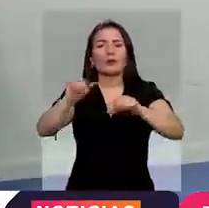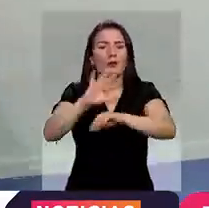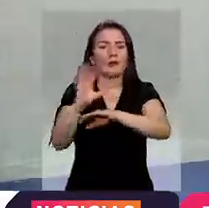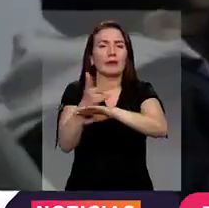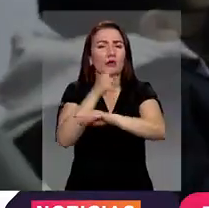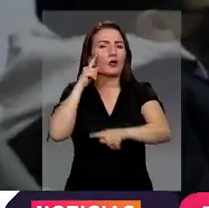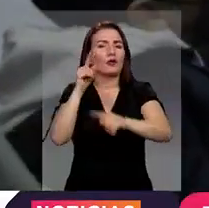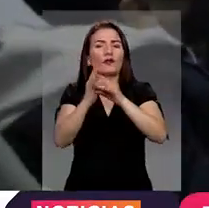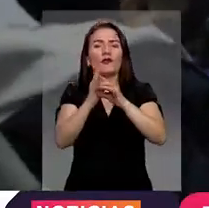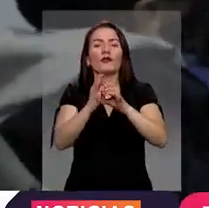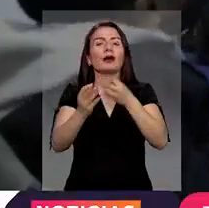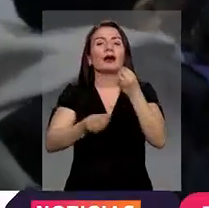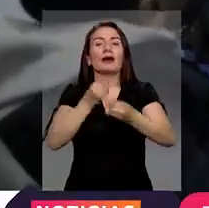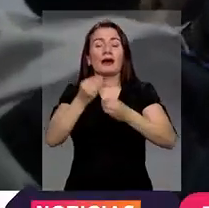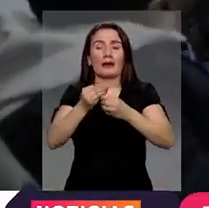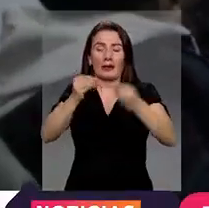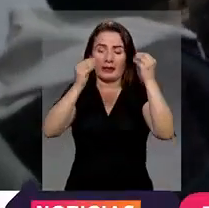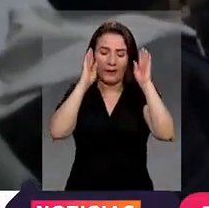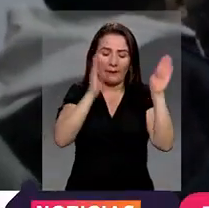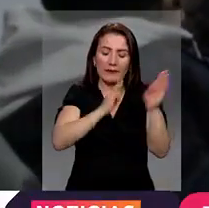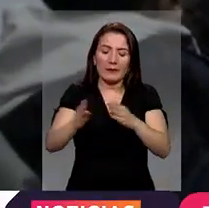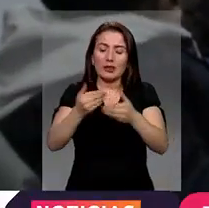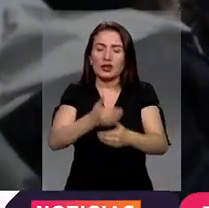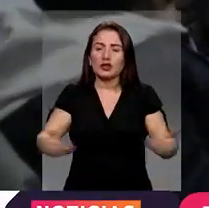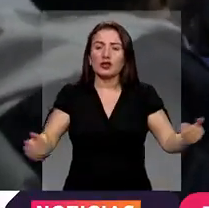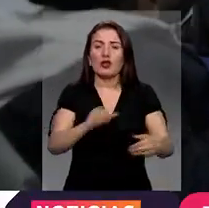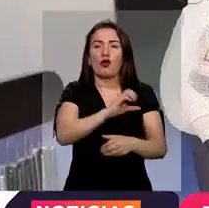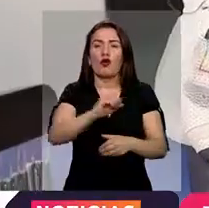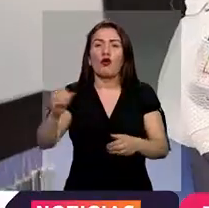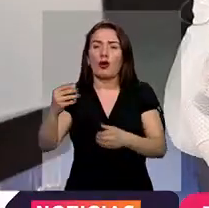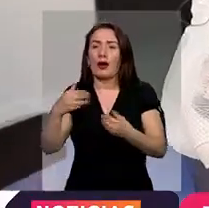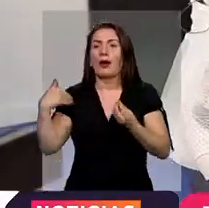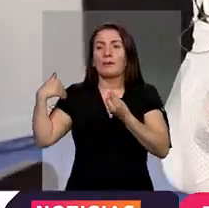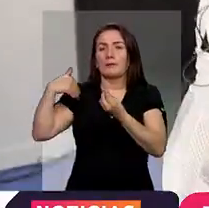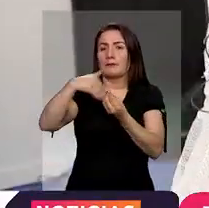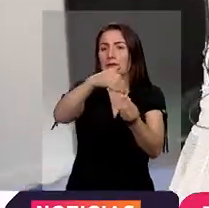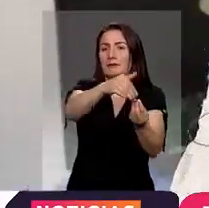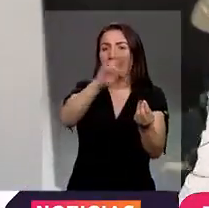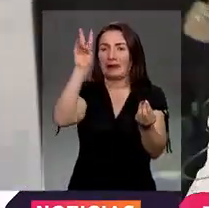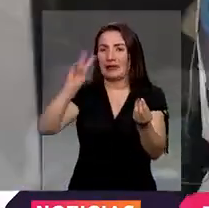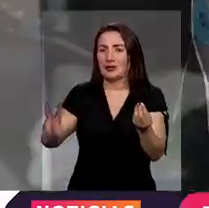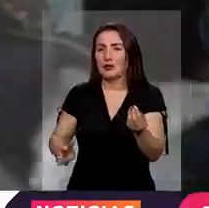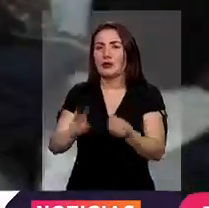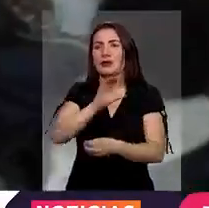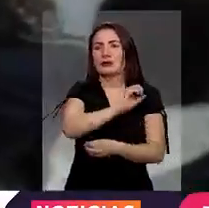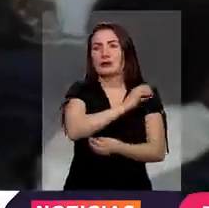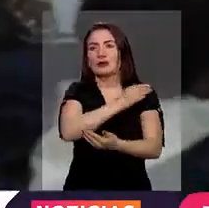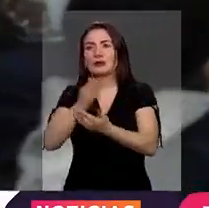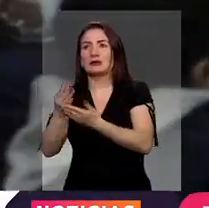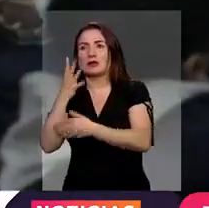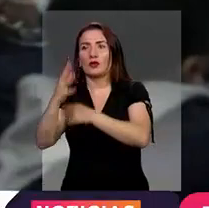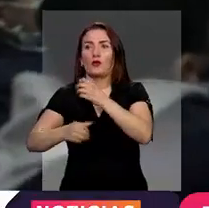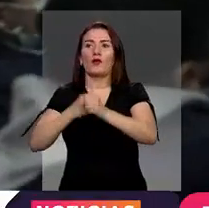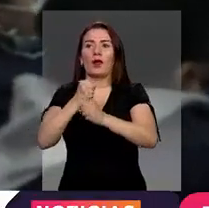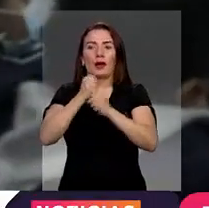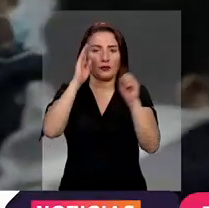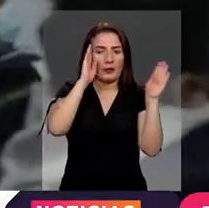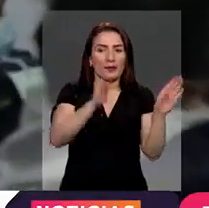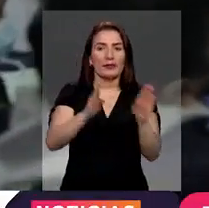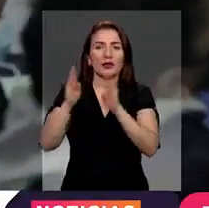enfocado especialmente en la atención integral de las niñas y niños migrantes entre los 0 y los 5 años.